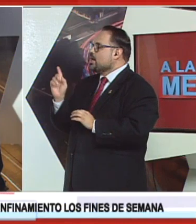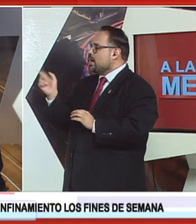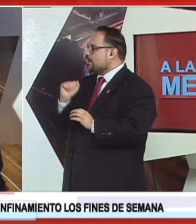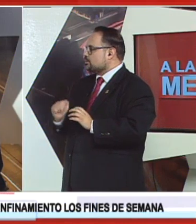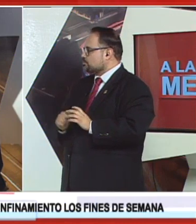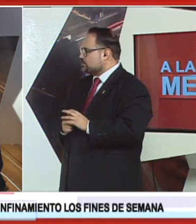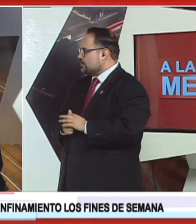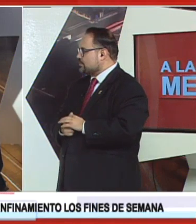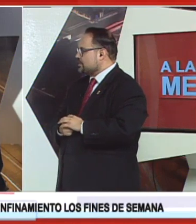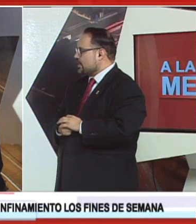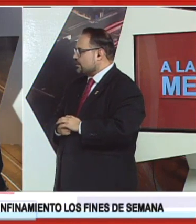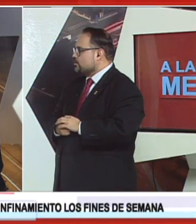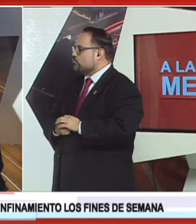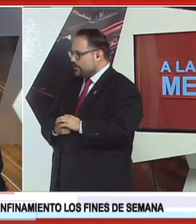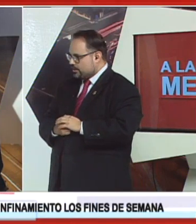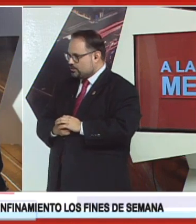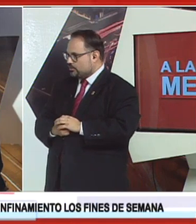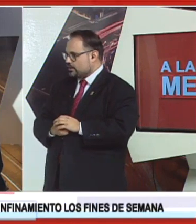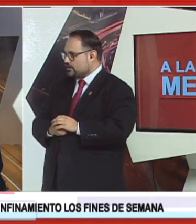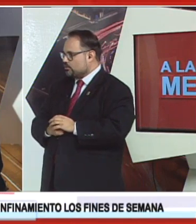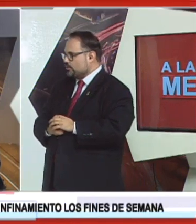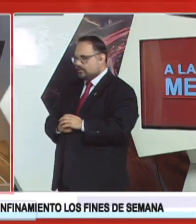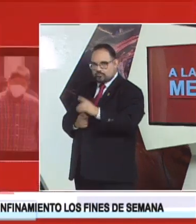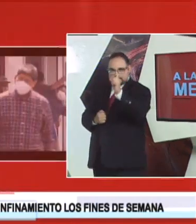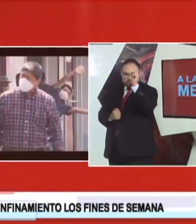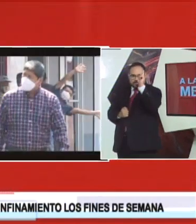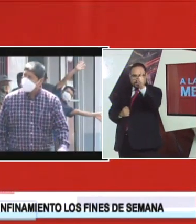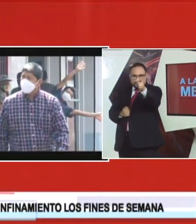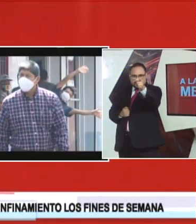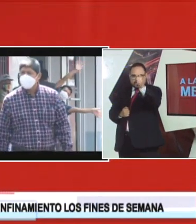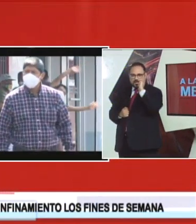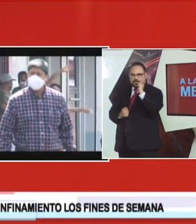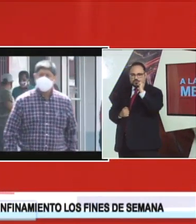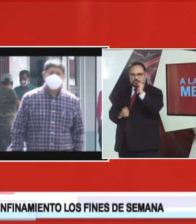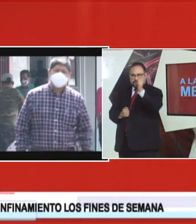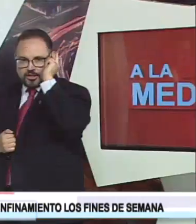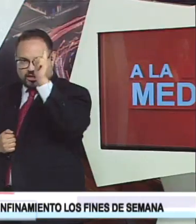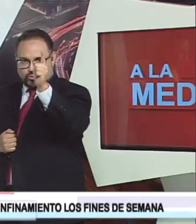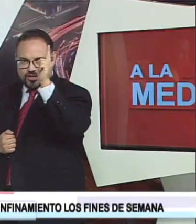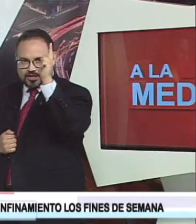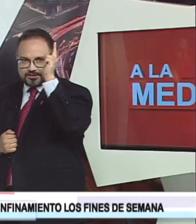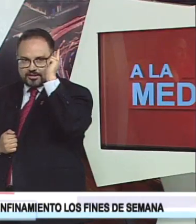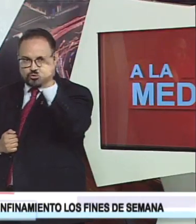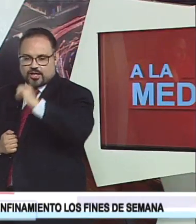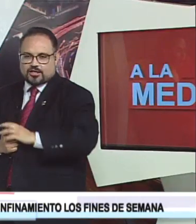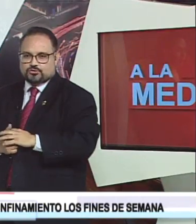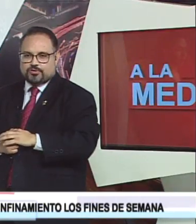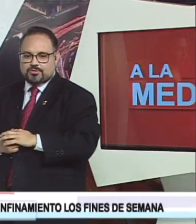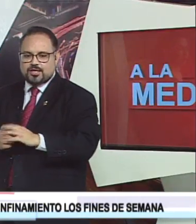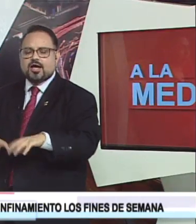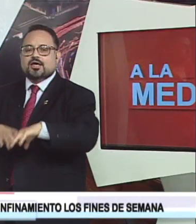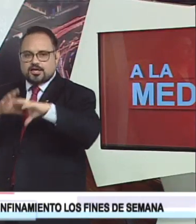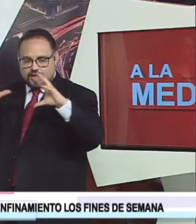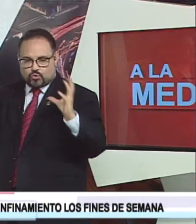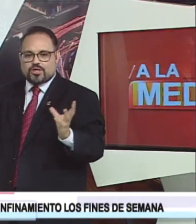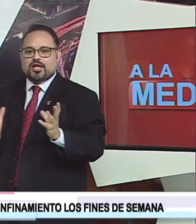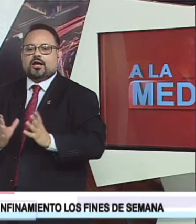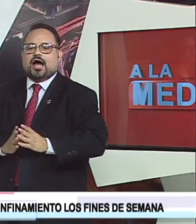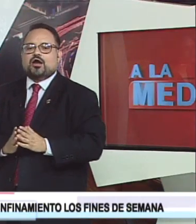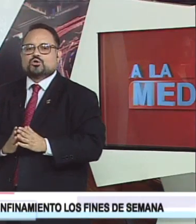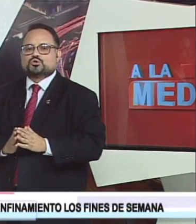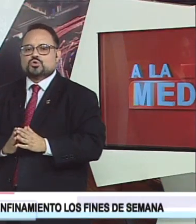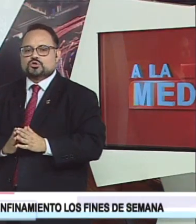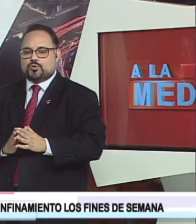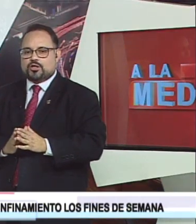semana, la responsabilidad, fuera de lo que el gobierno hace, recae en usted, de cuidarse, de cuidar a su familia y de